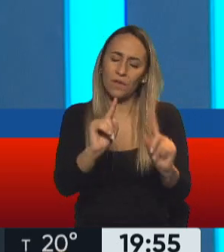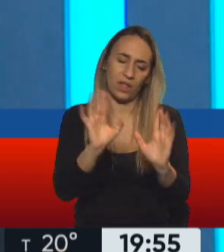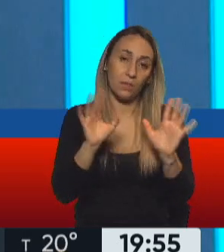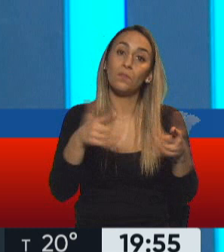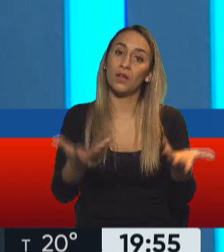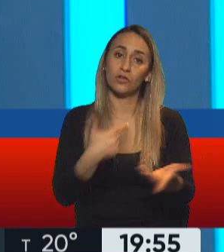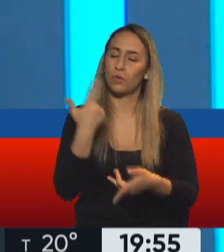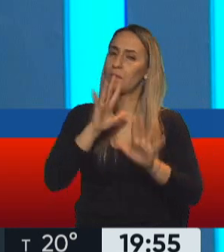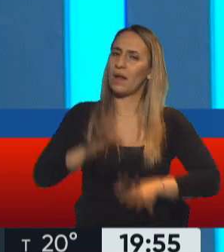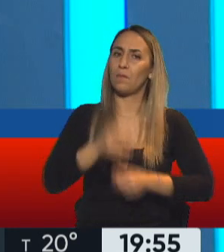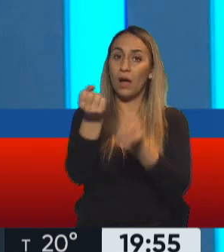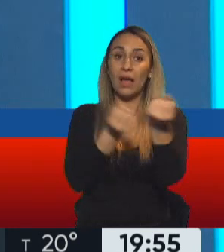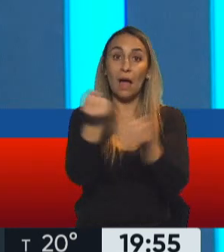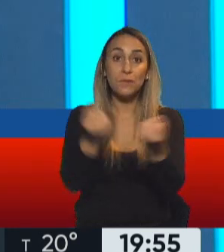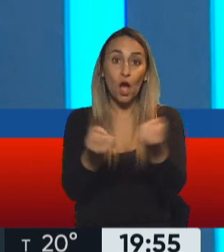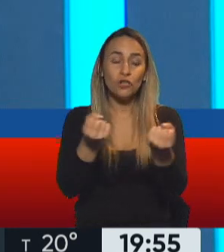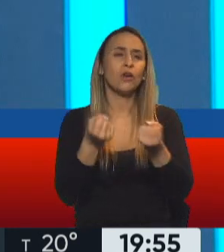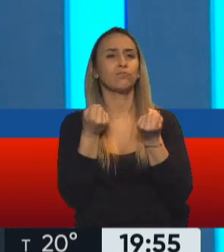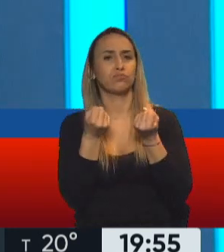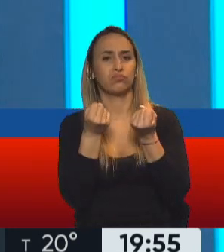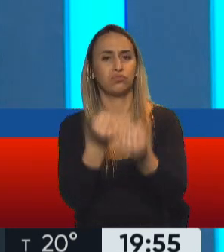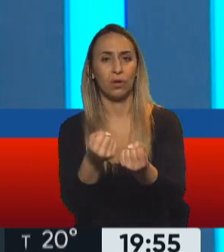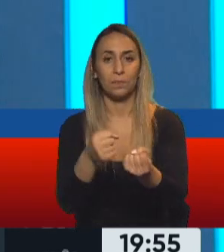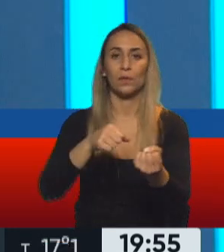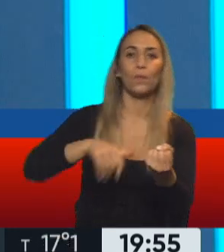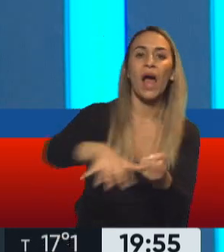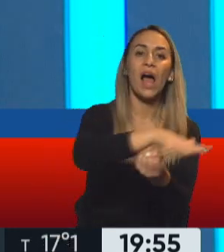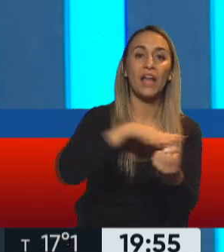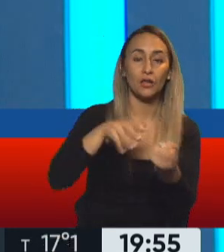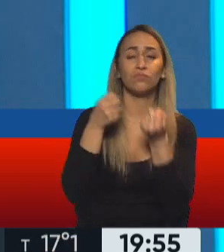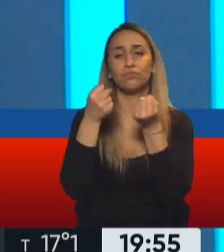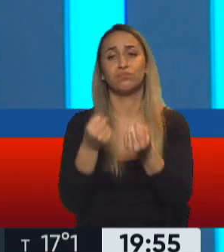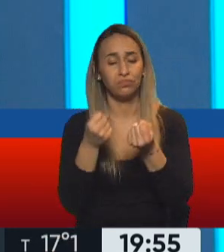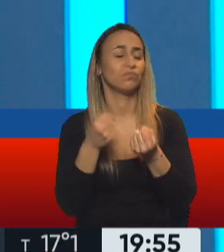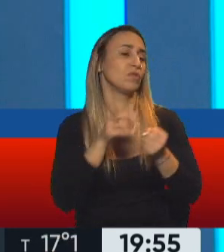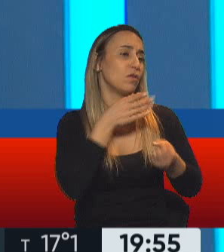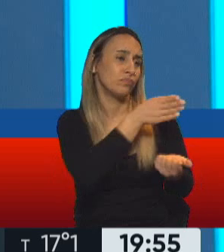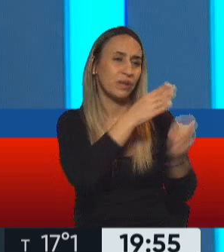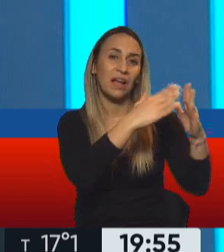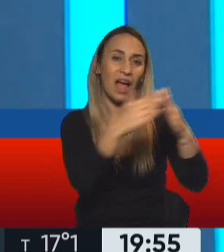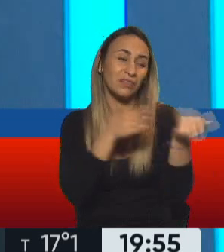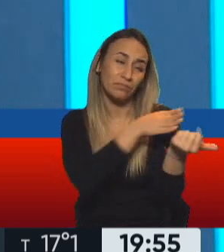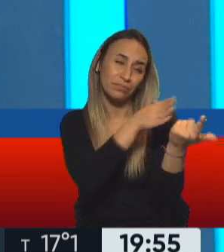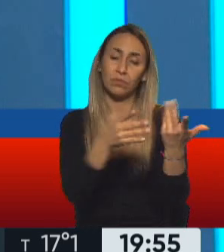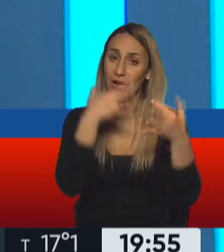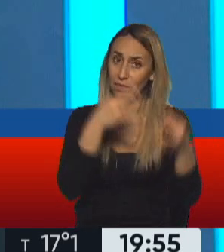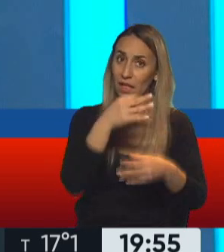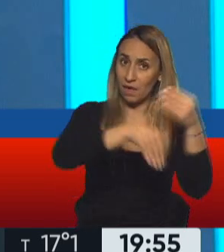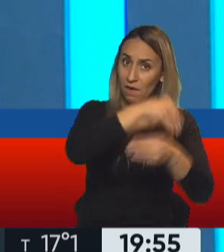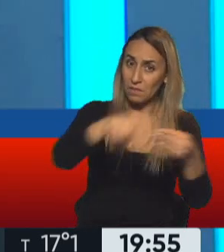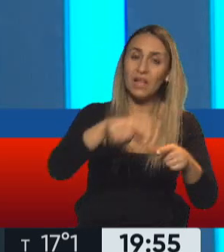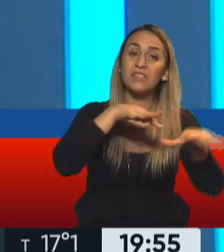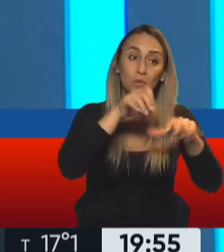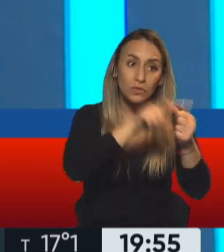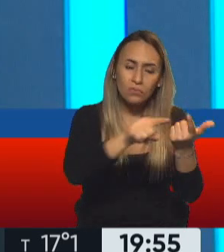camiones cumple el efecto, porque efectivamente hay gente que tiene una complejidad muy grande con muchas cosas de su vida cotidiana y el Estado tiene que